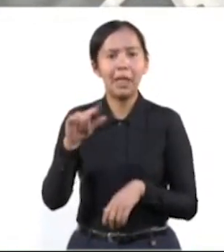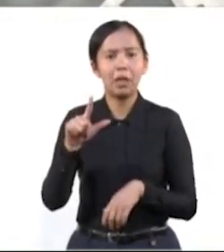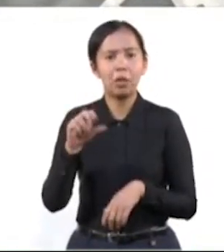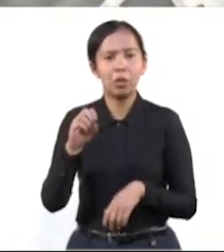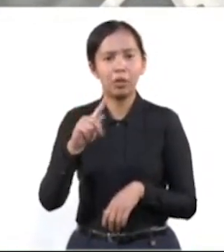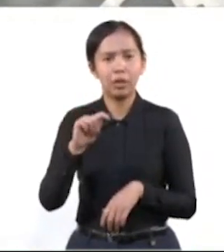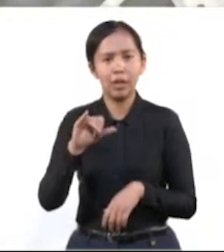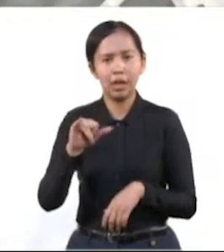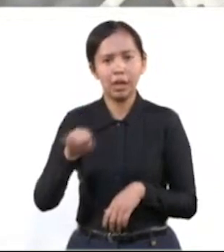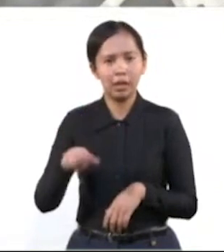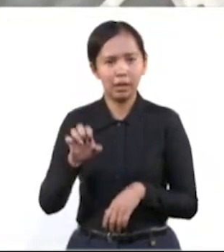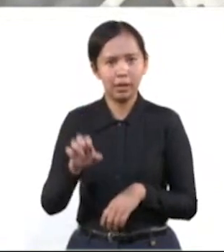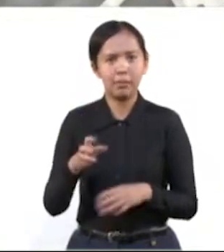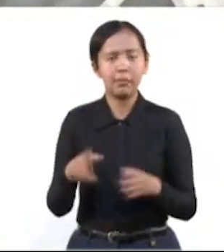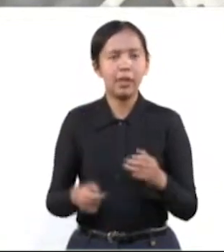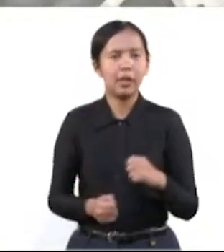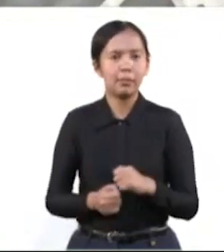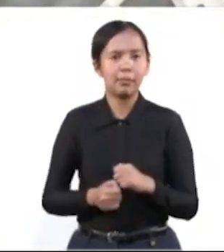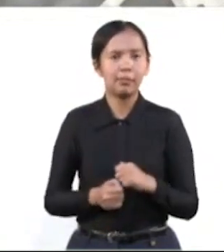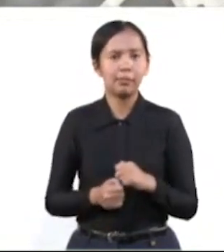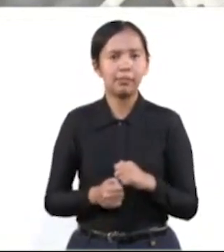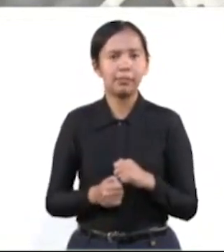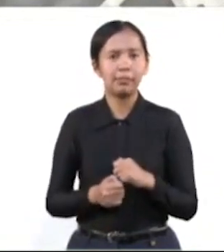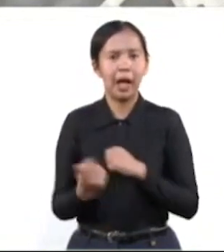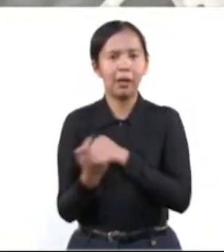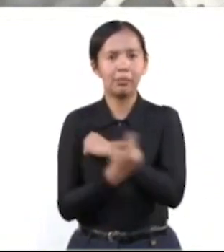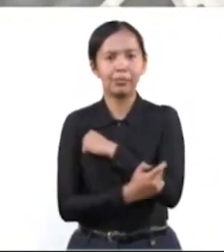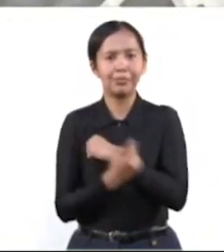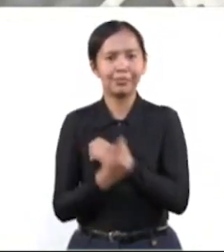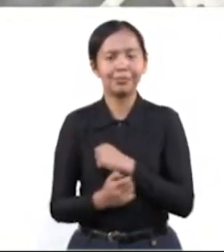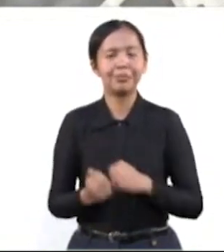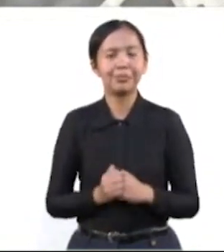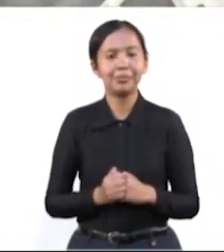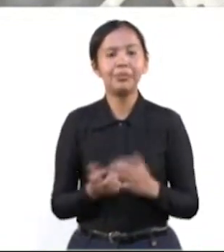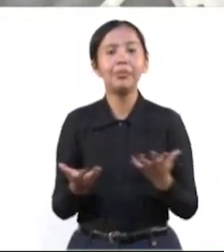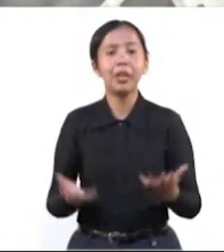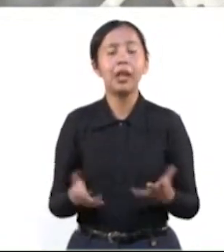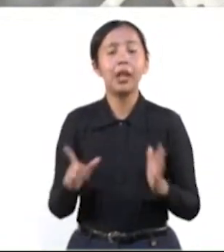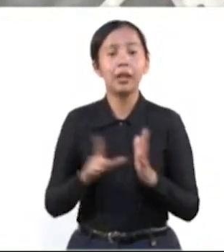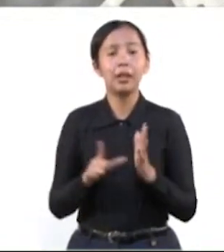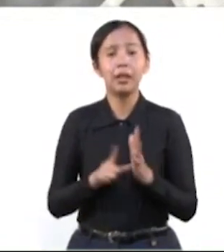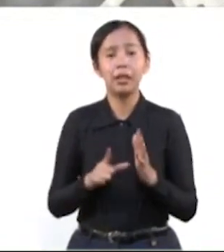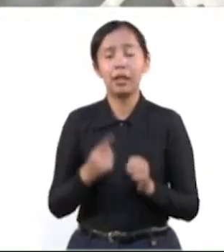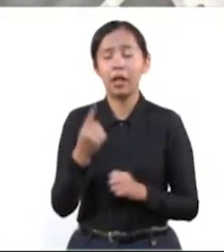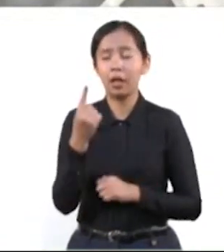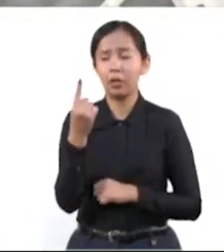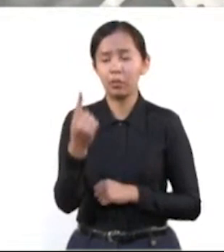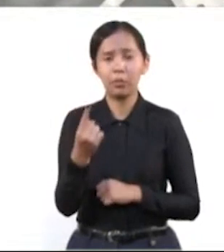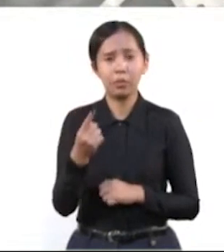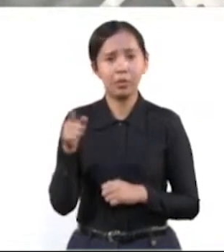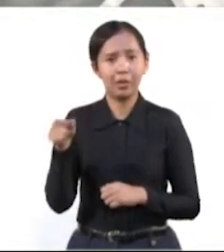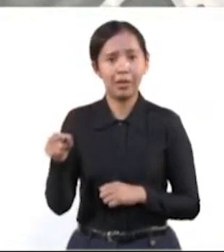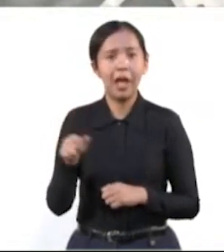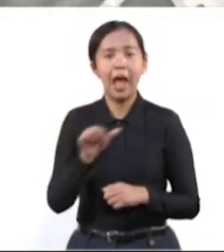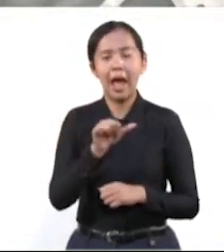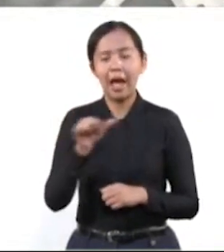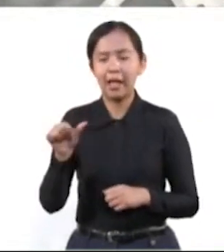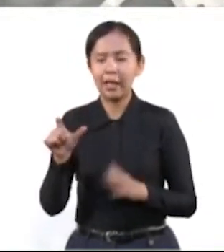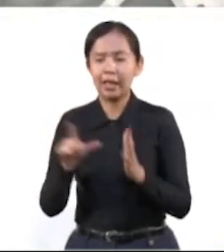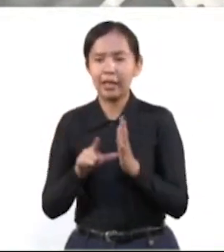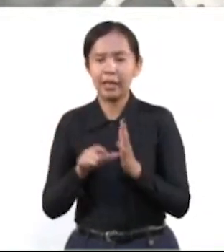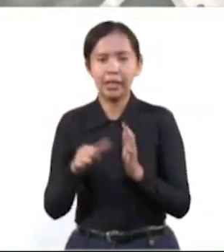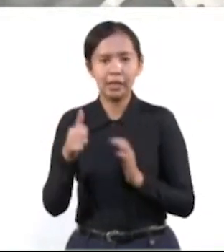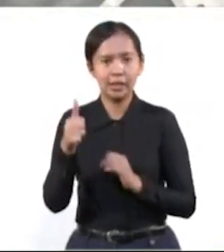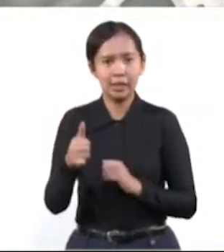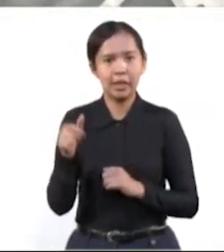automático al CBTC. El centro de control de la línea 1 a la línea 6, que incluye el